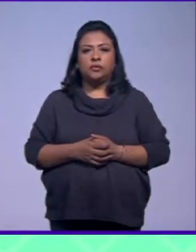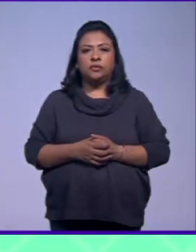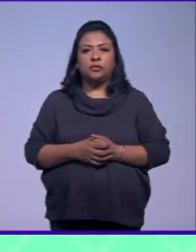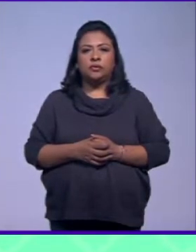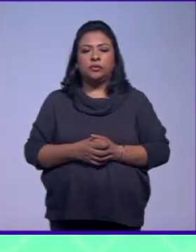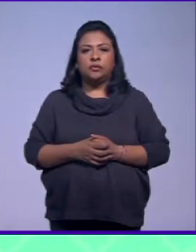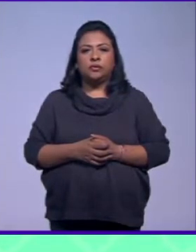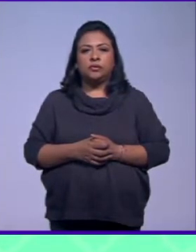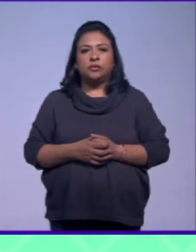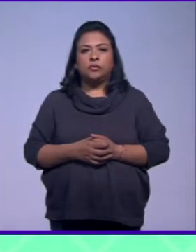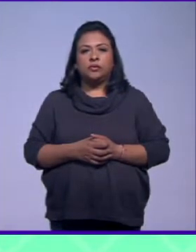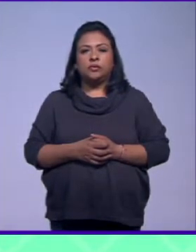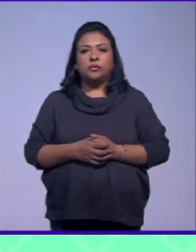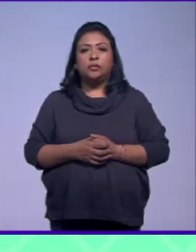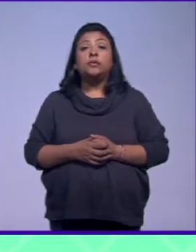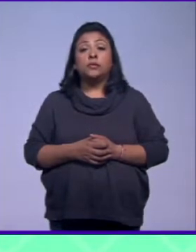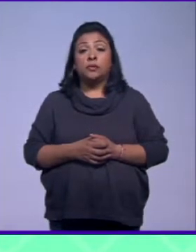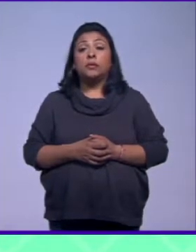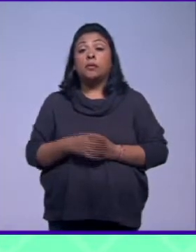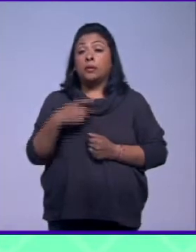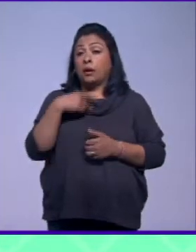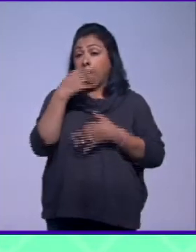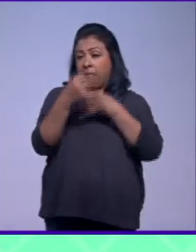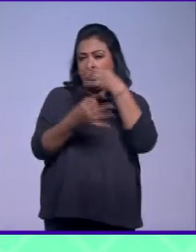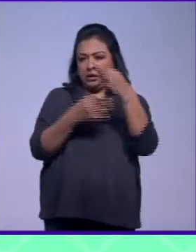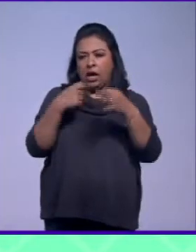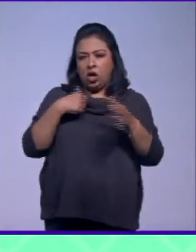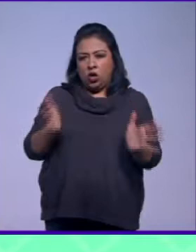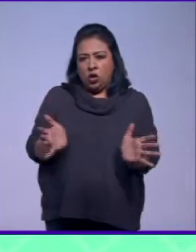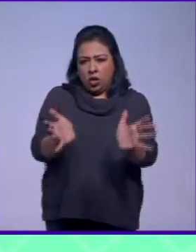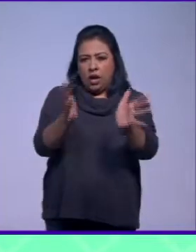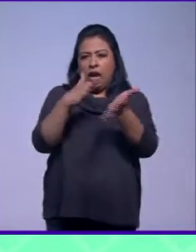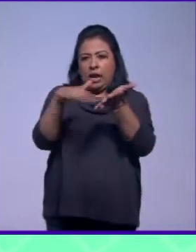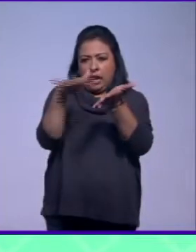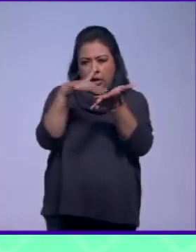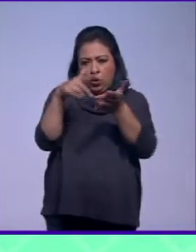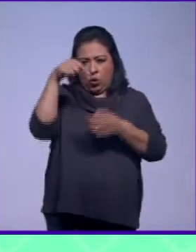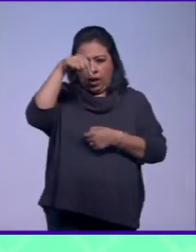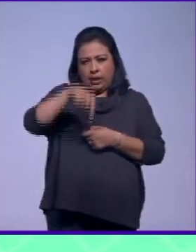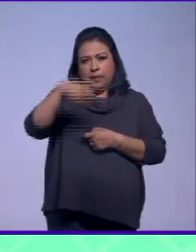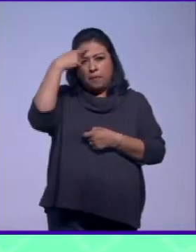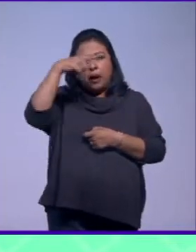para acá no es igual desde ayer son el pasado